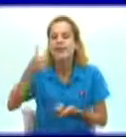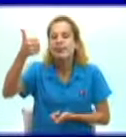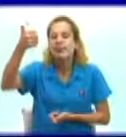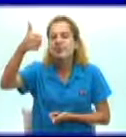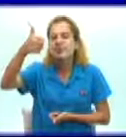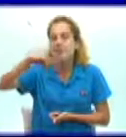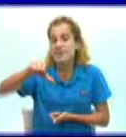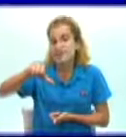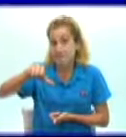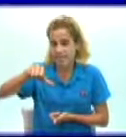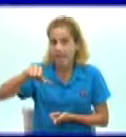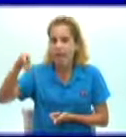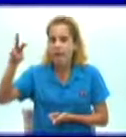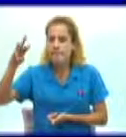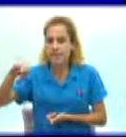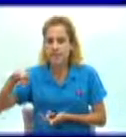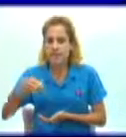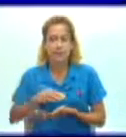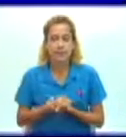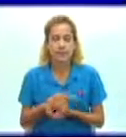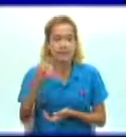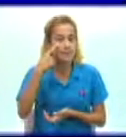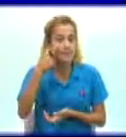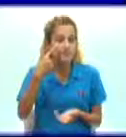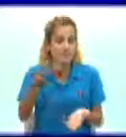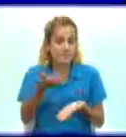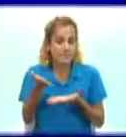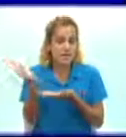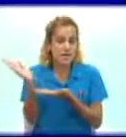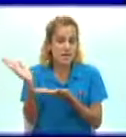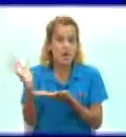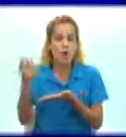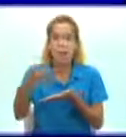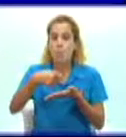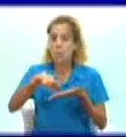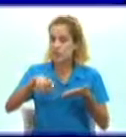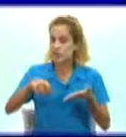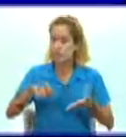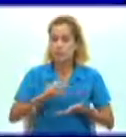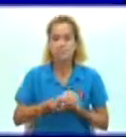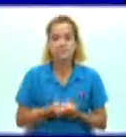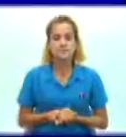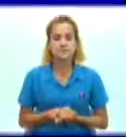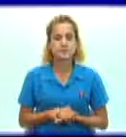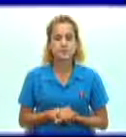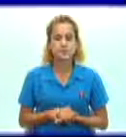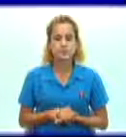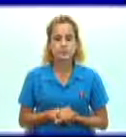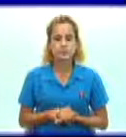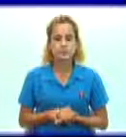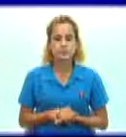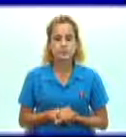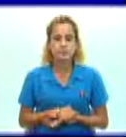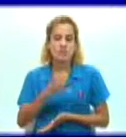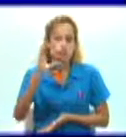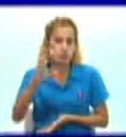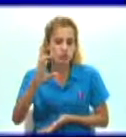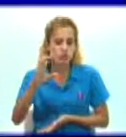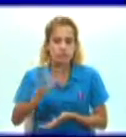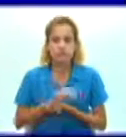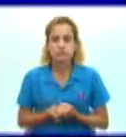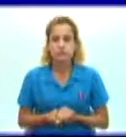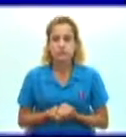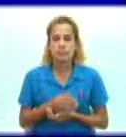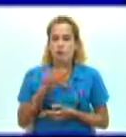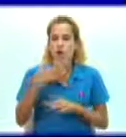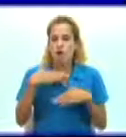Observen cómo se escribe este lugar, lugar posicional que ocupa el número. Y bueno, el inciso C, ¿cómo se